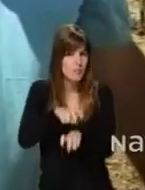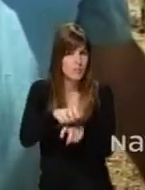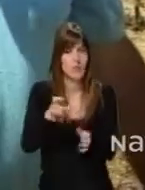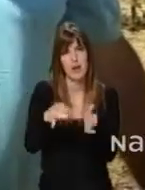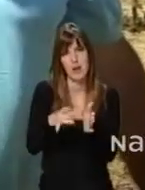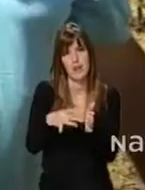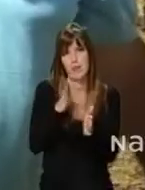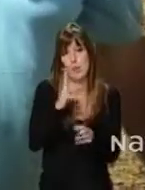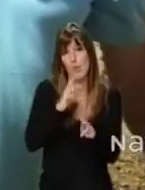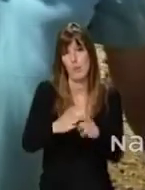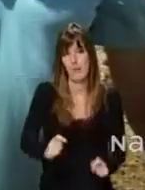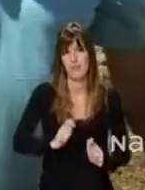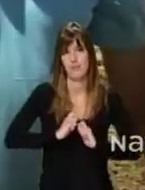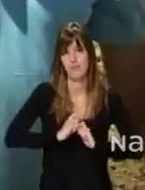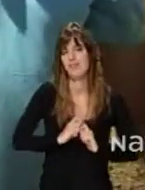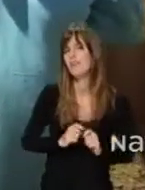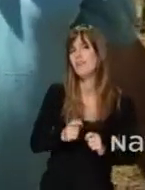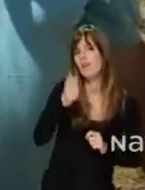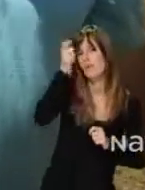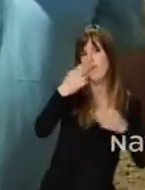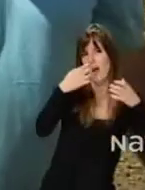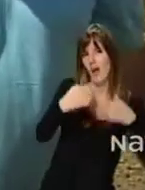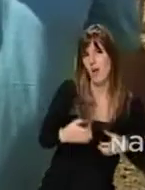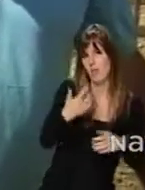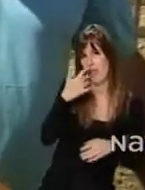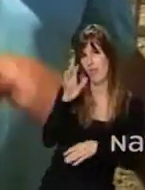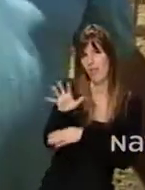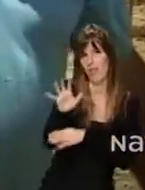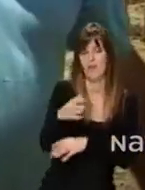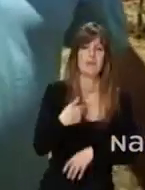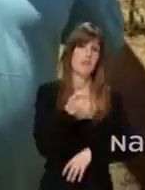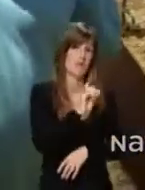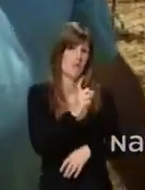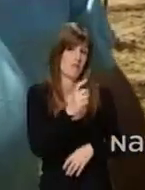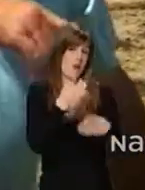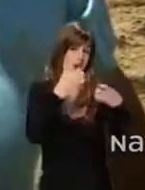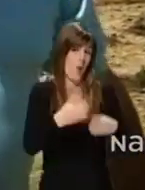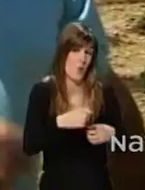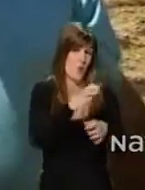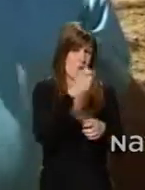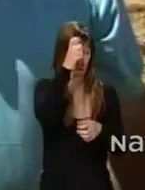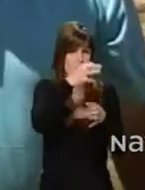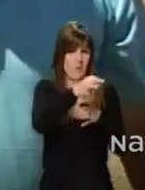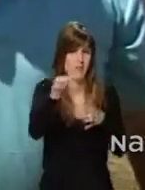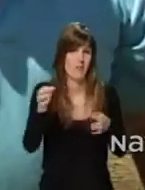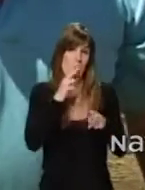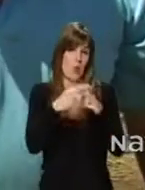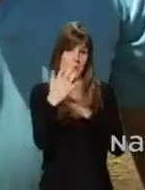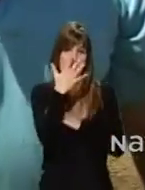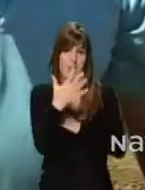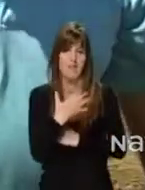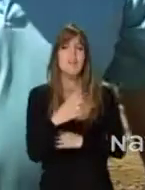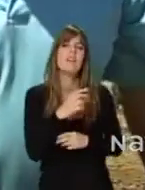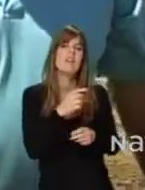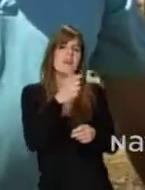llaman patateros. ¿Y qué os llamaban los de hoy? Patateros. No, pienso que nos llamarían los de Aoz o los alrededor o no sé quién. ¿Y a los de Aoz cómo